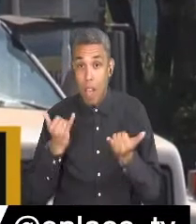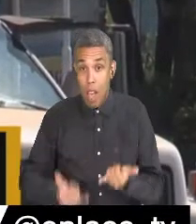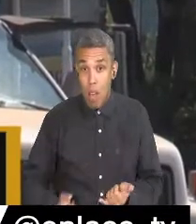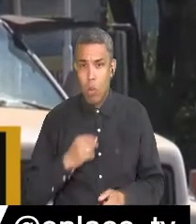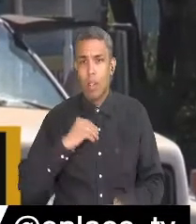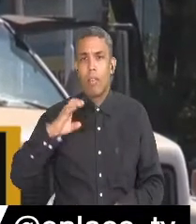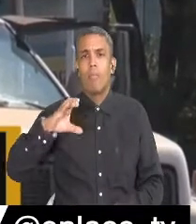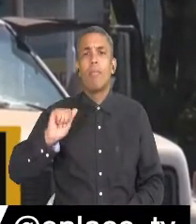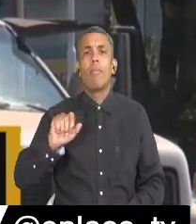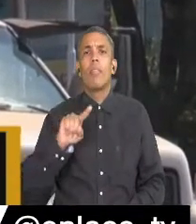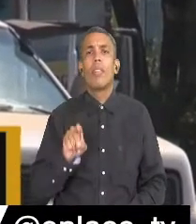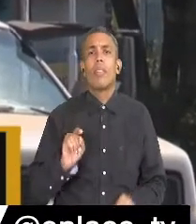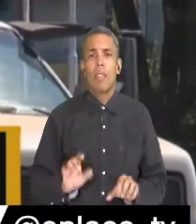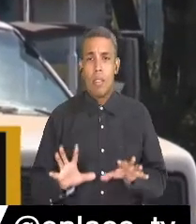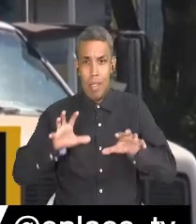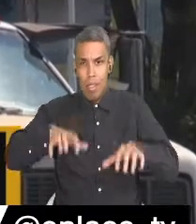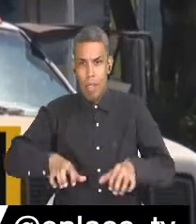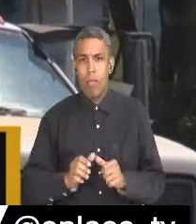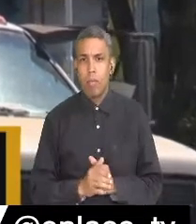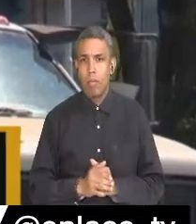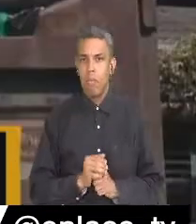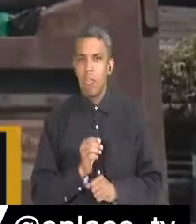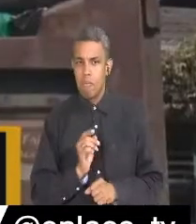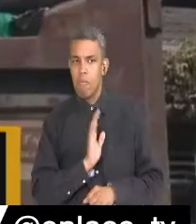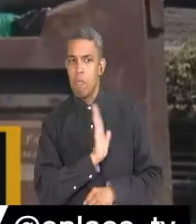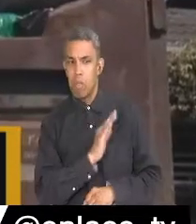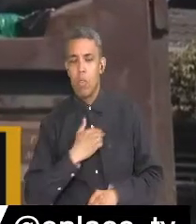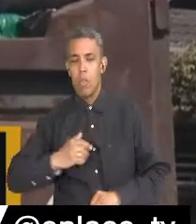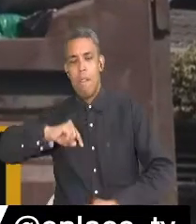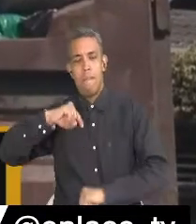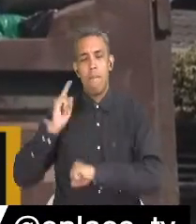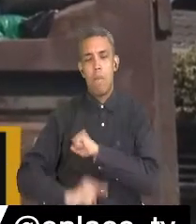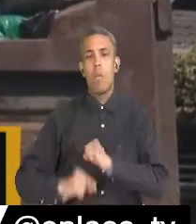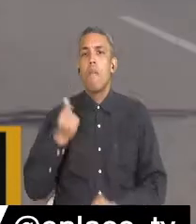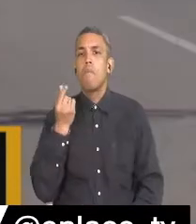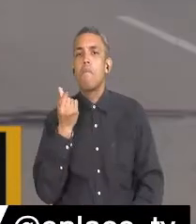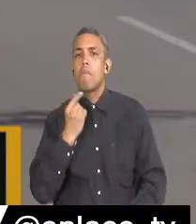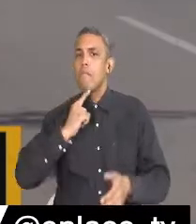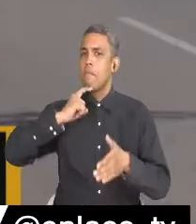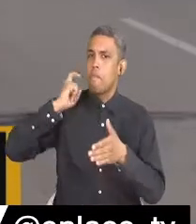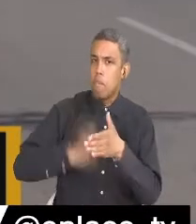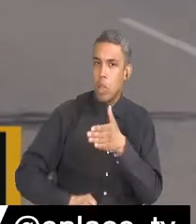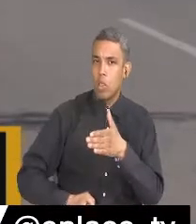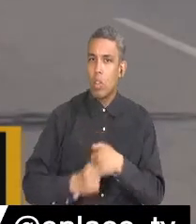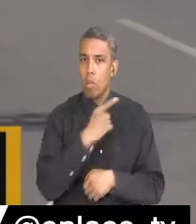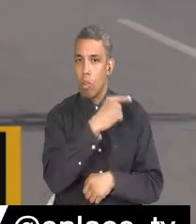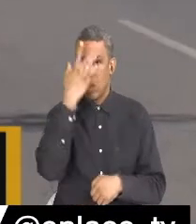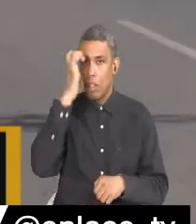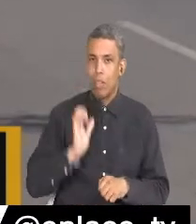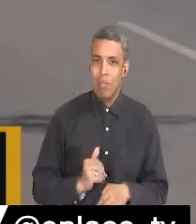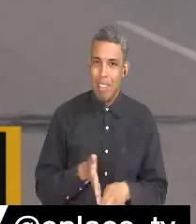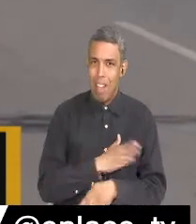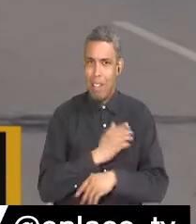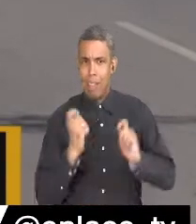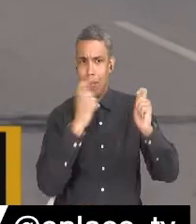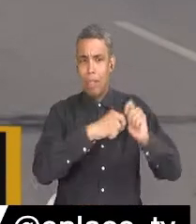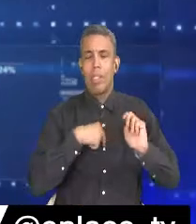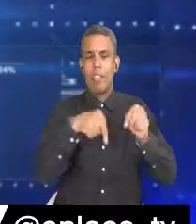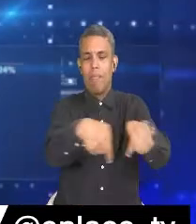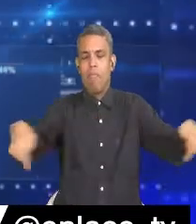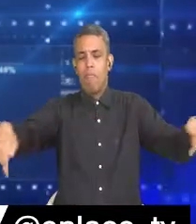de Santander daría a conocer una sanción impuesta a Rediva por extralimitarse en el área licenciada para operar su relleno